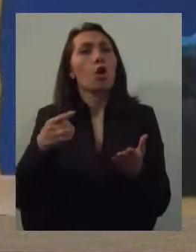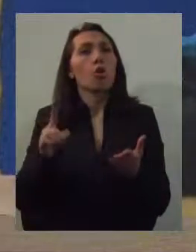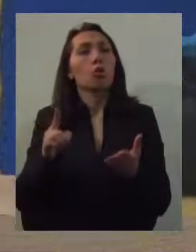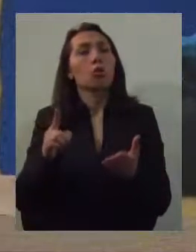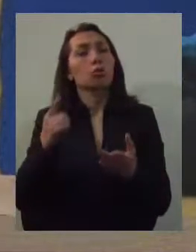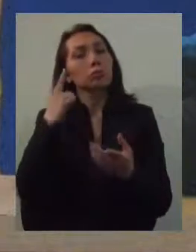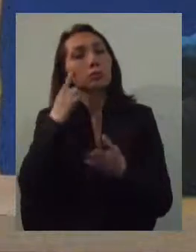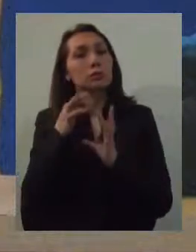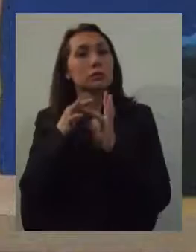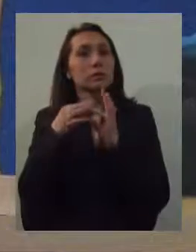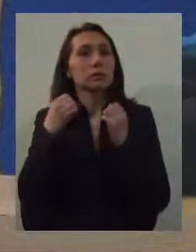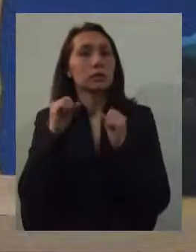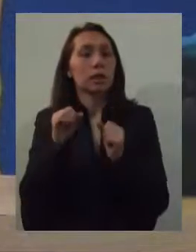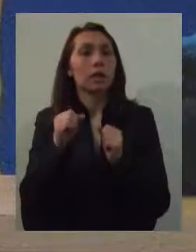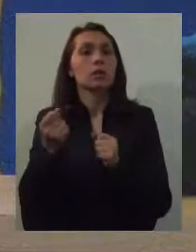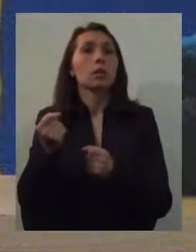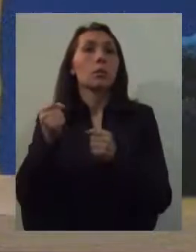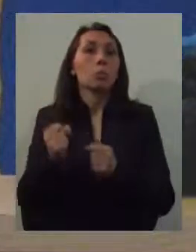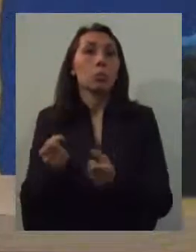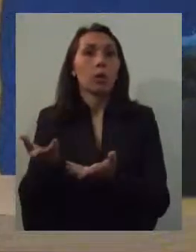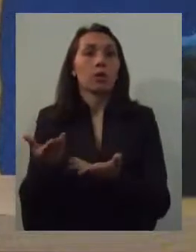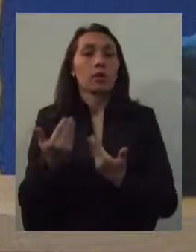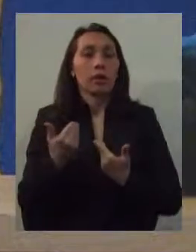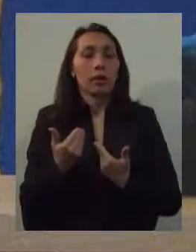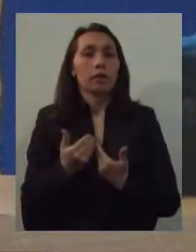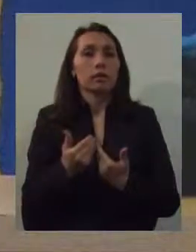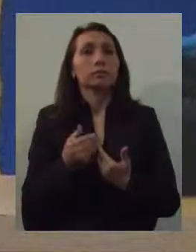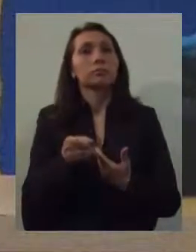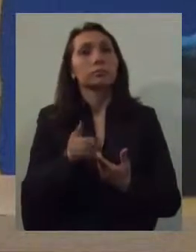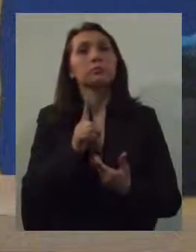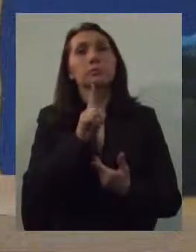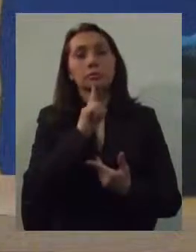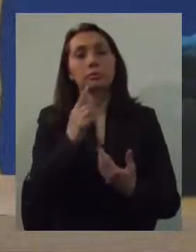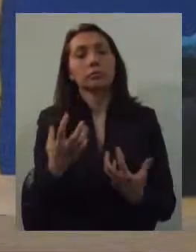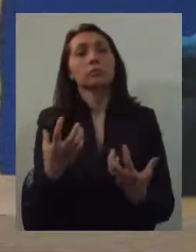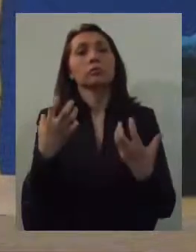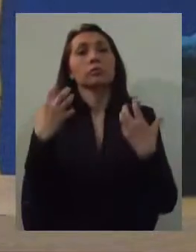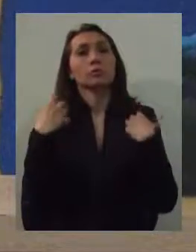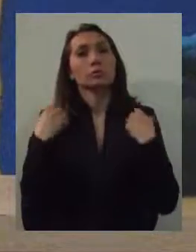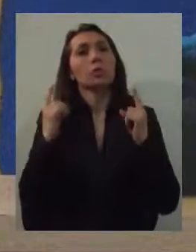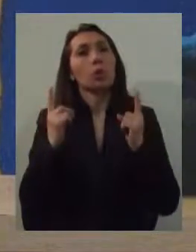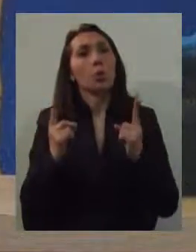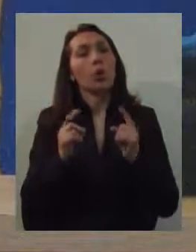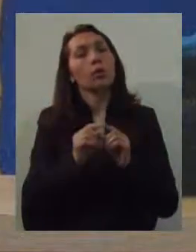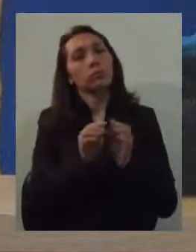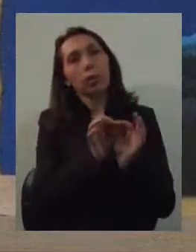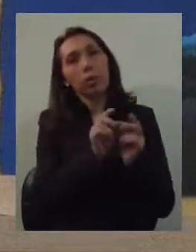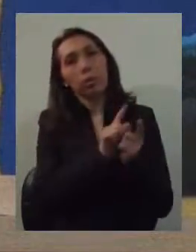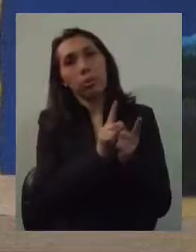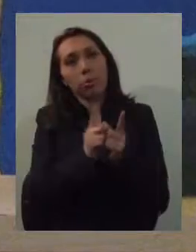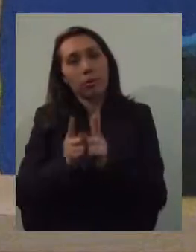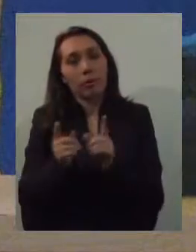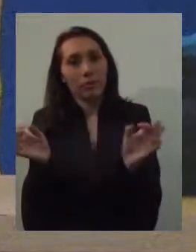mérito que se me pueda atribuir y que me encargaré en todo caso de desvirtuar.